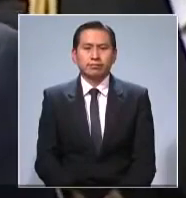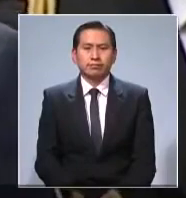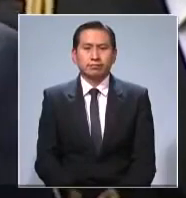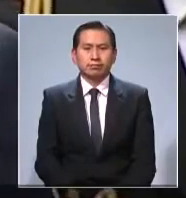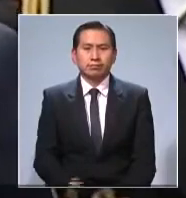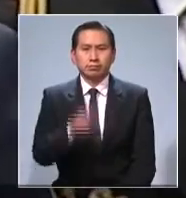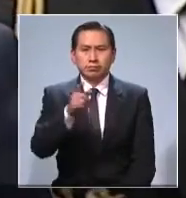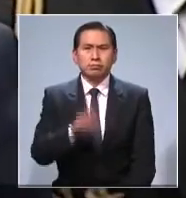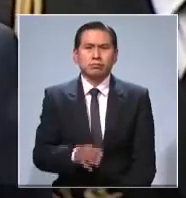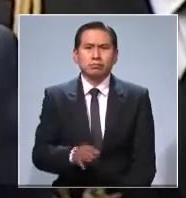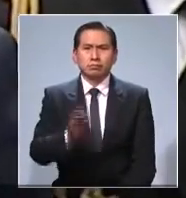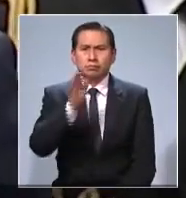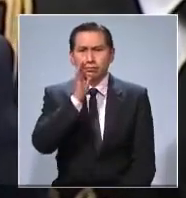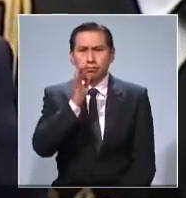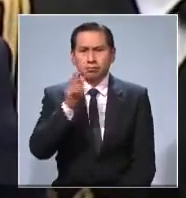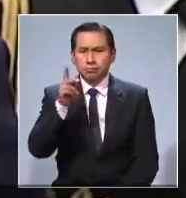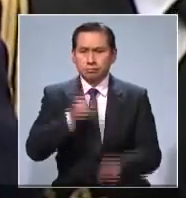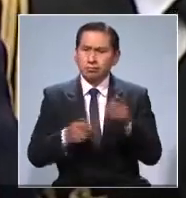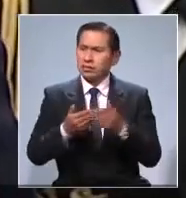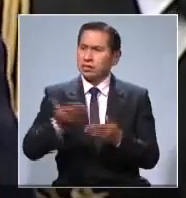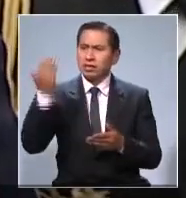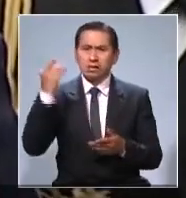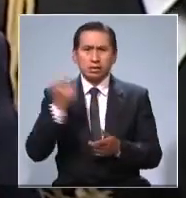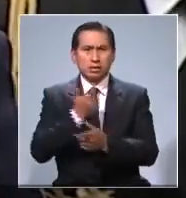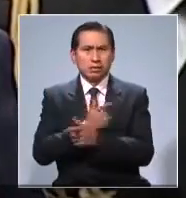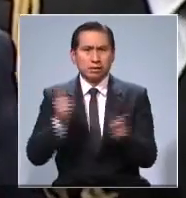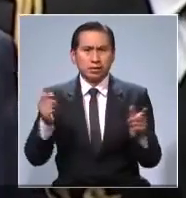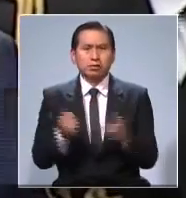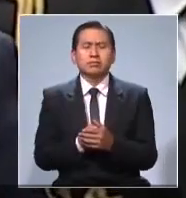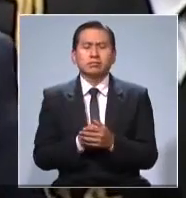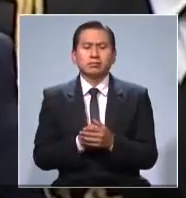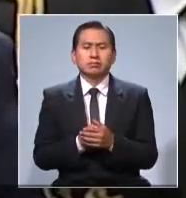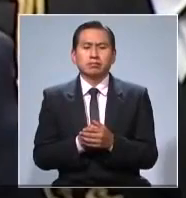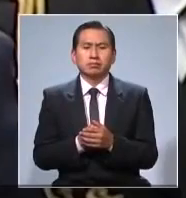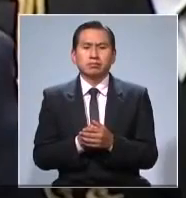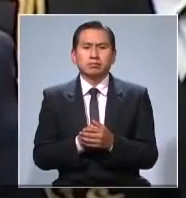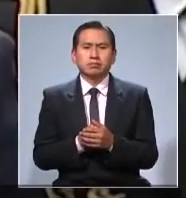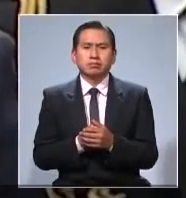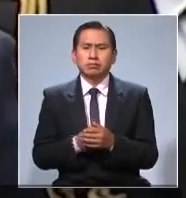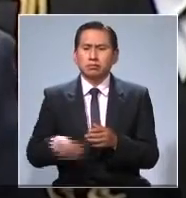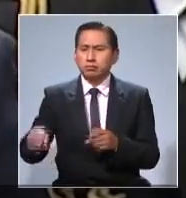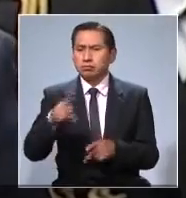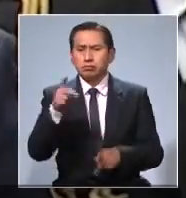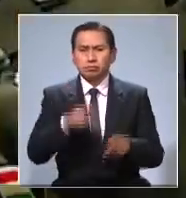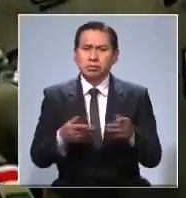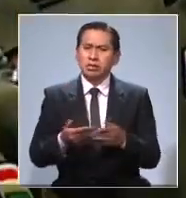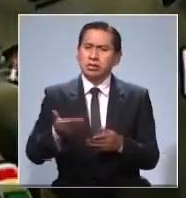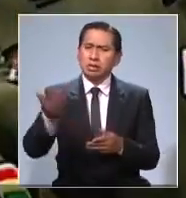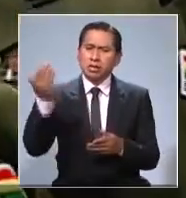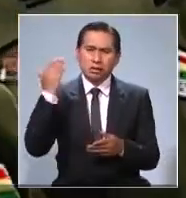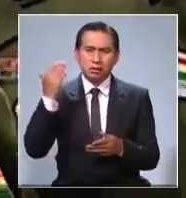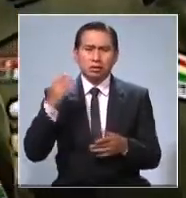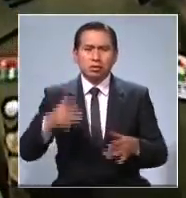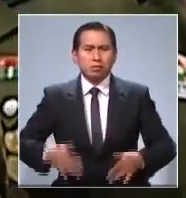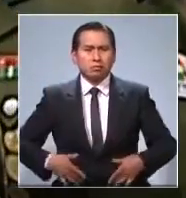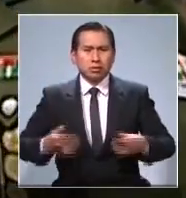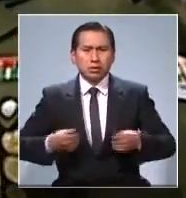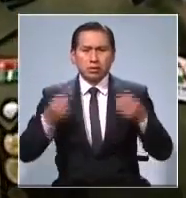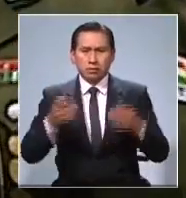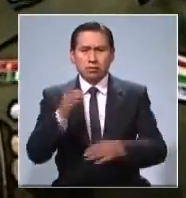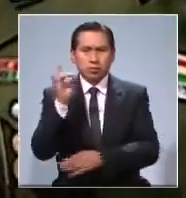Jura por los próceres de la liberación, por nuestros héroes que dieron la vida por la